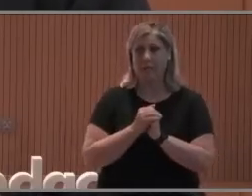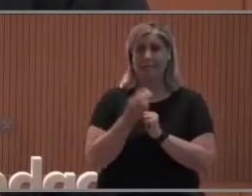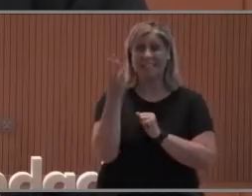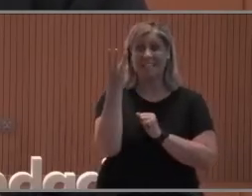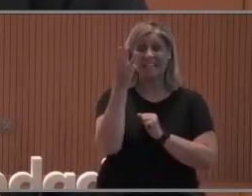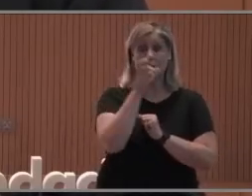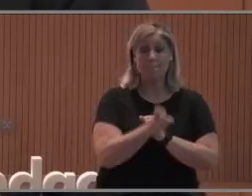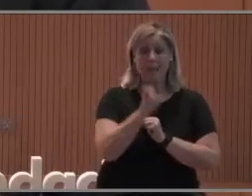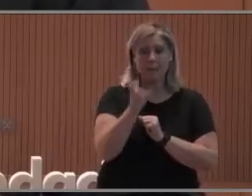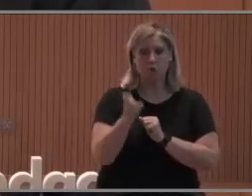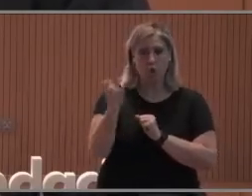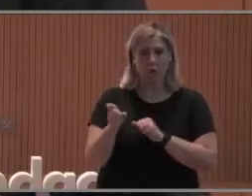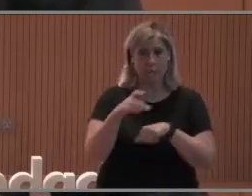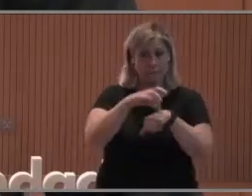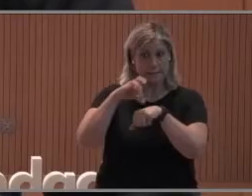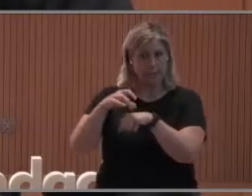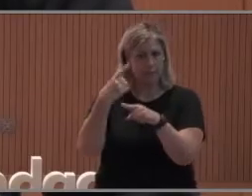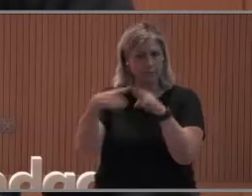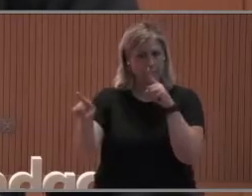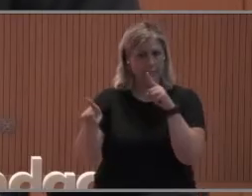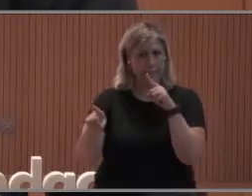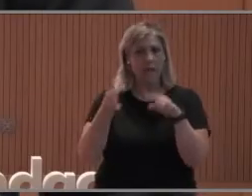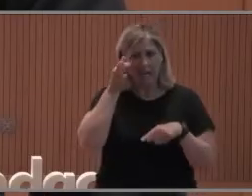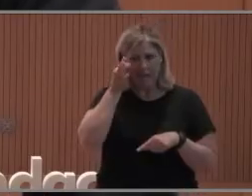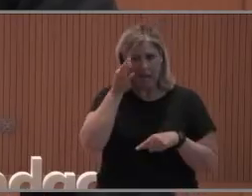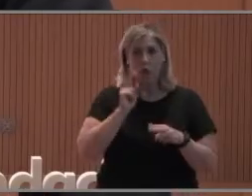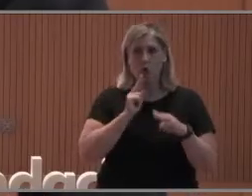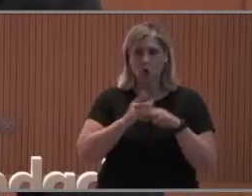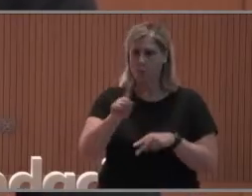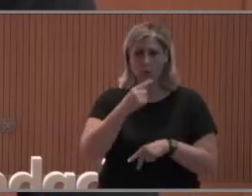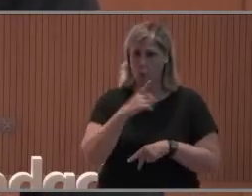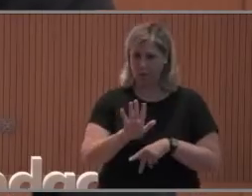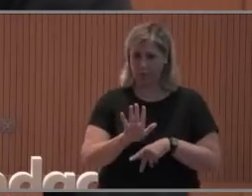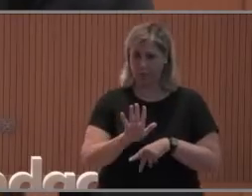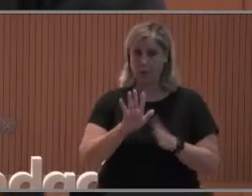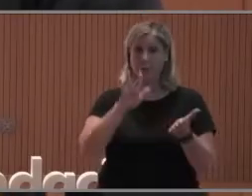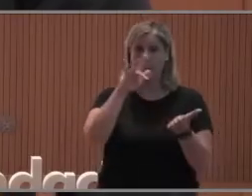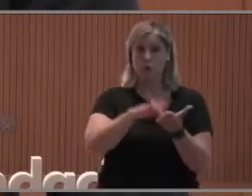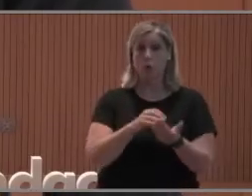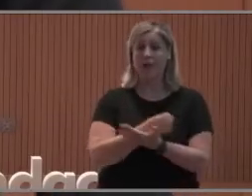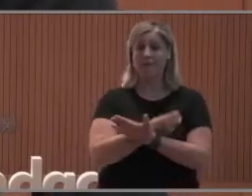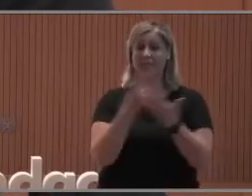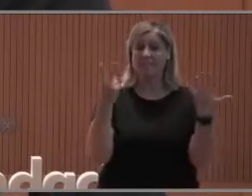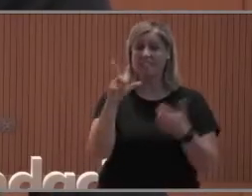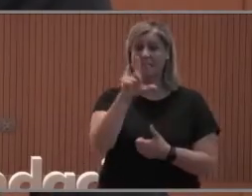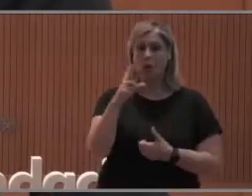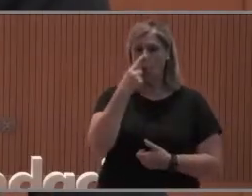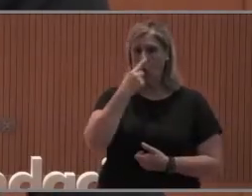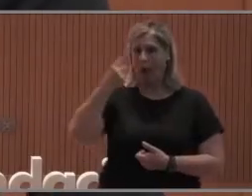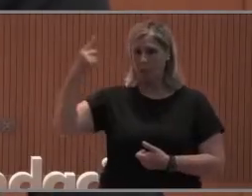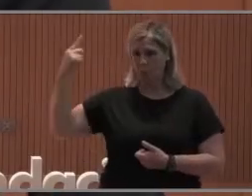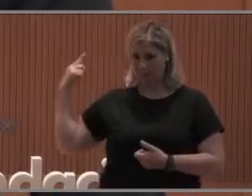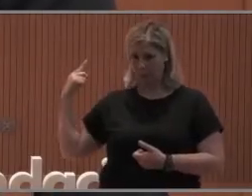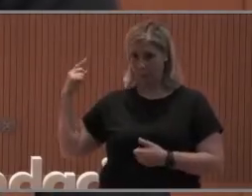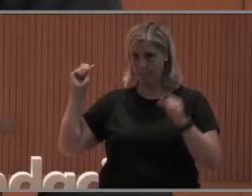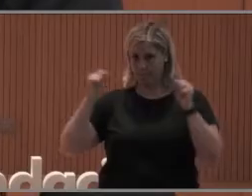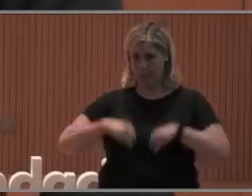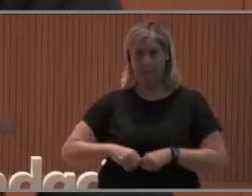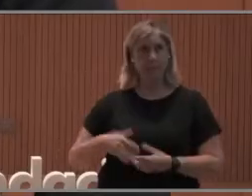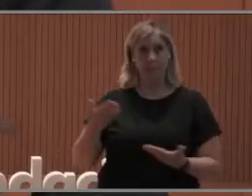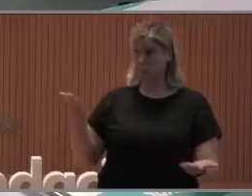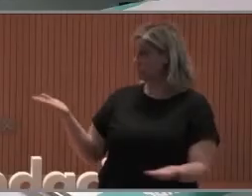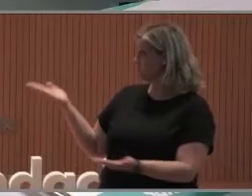pacientes es real, no voy a decir sus nombres, pero ocurrió el 17 de julio del año pasado. Este es el